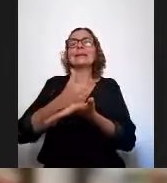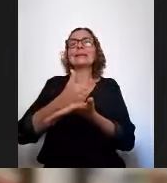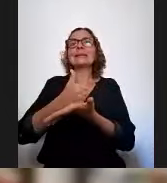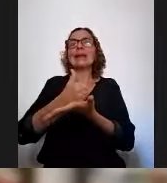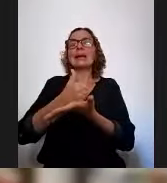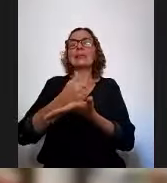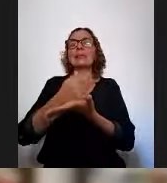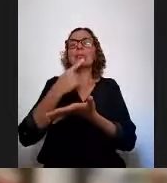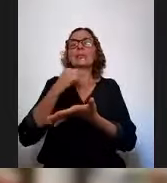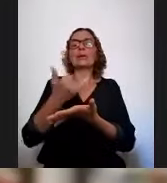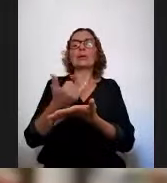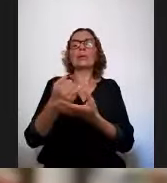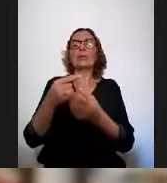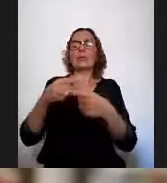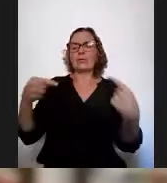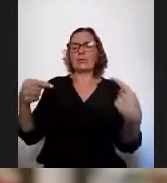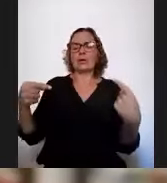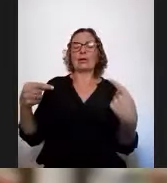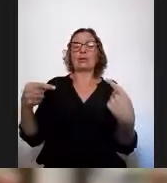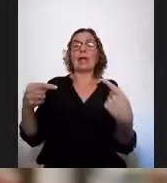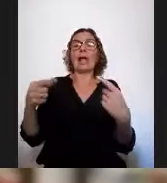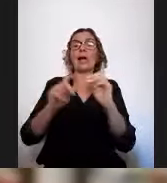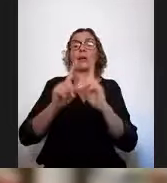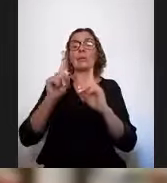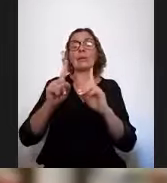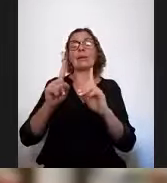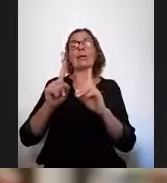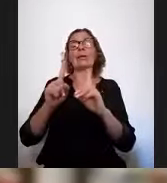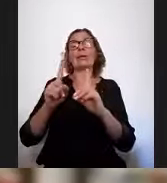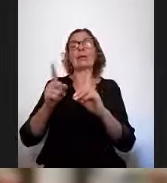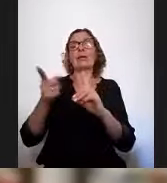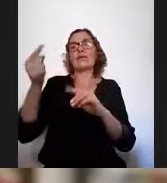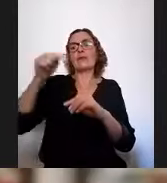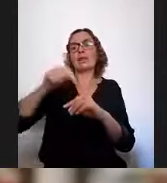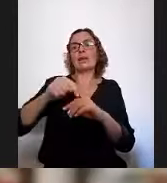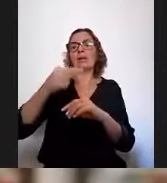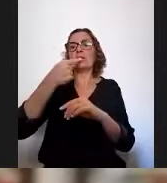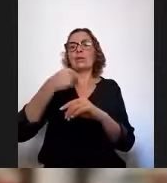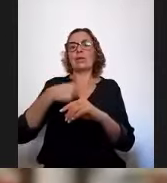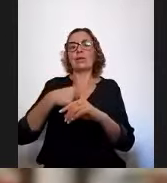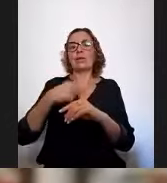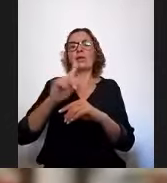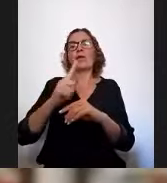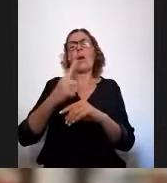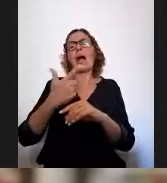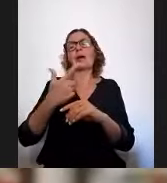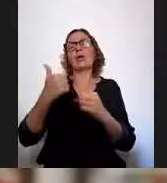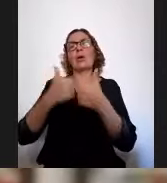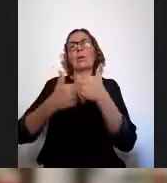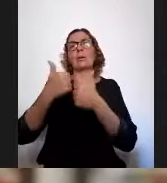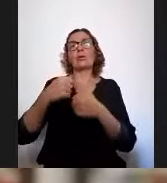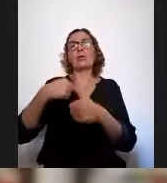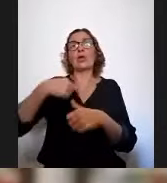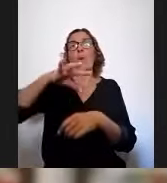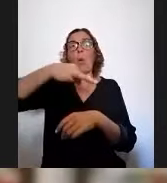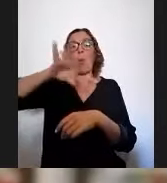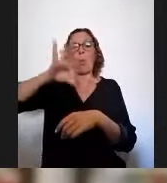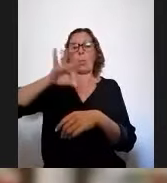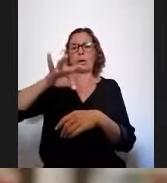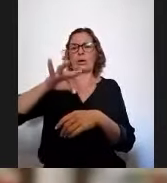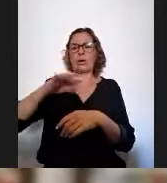Muchas veces nos pasa que vienen emprendedores y nos dicen, no hay competencia, soy único, nadie